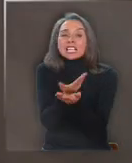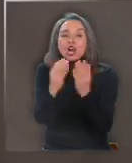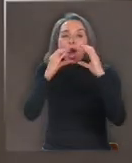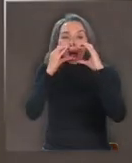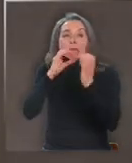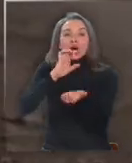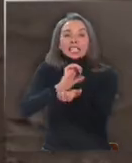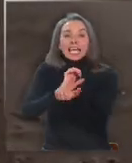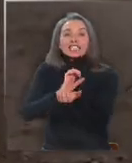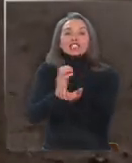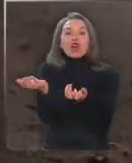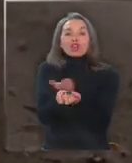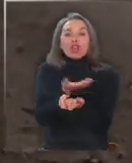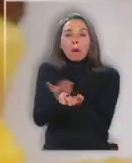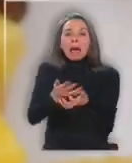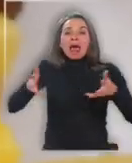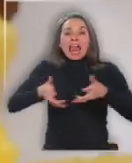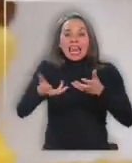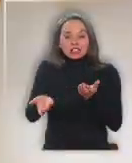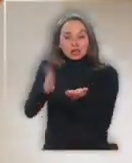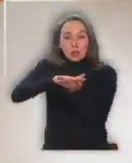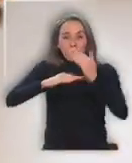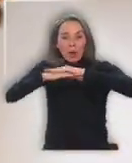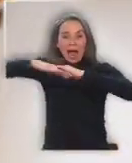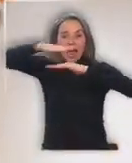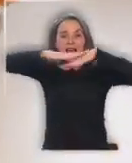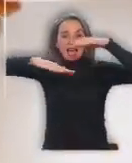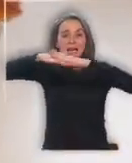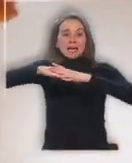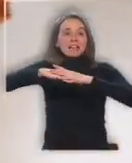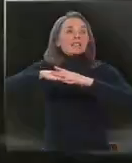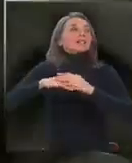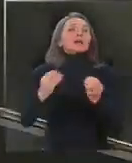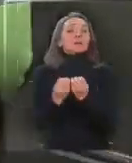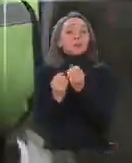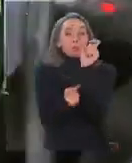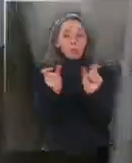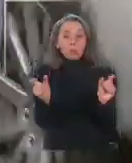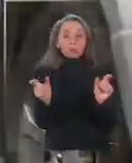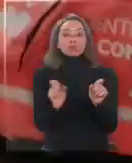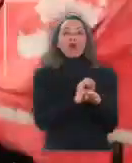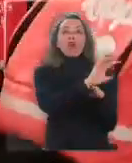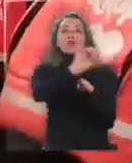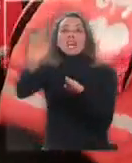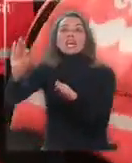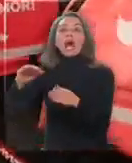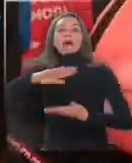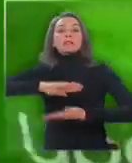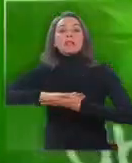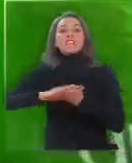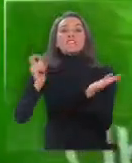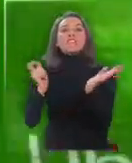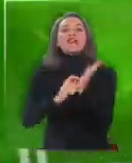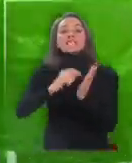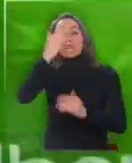tomate, lechuga. Hay tantos tipos que debieron haber partido a tantas casas para celebrar tamaña fecha.